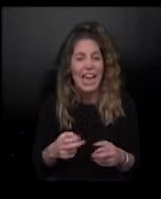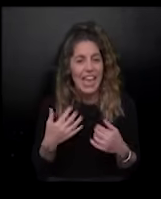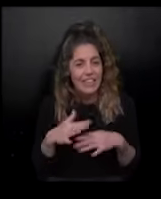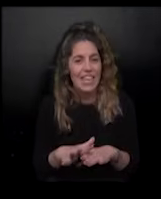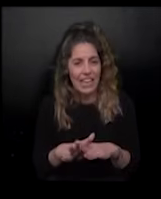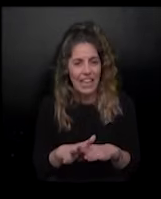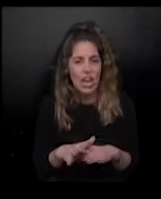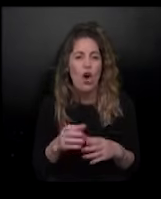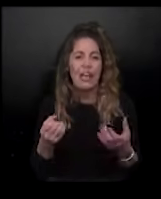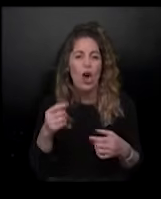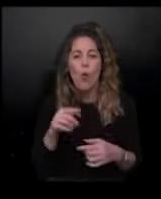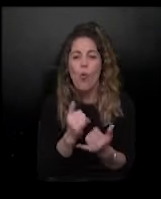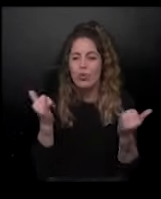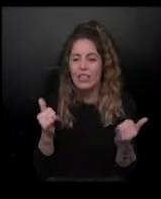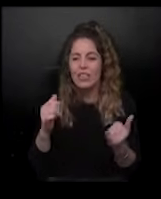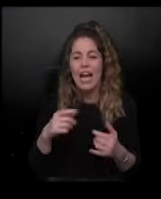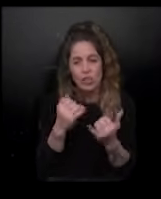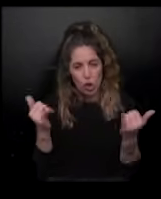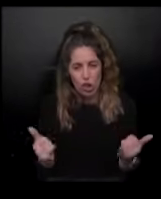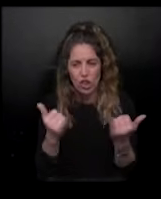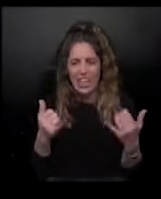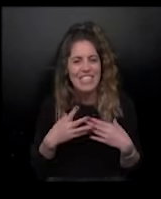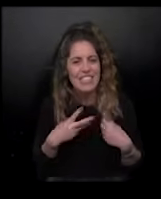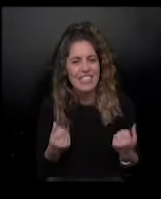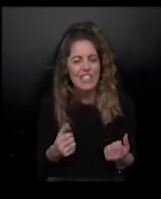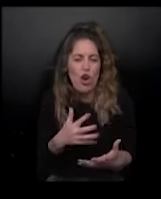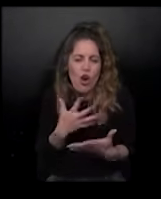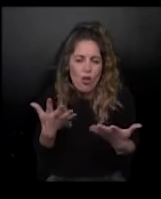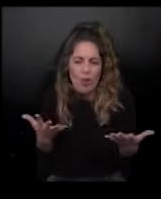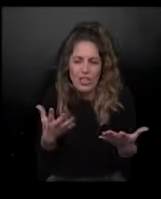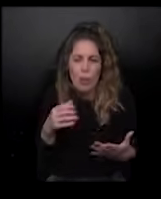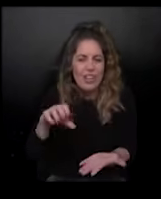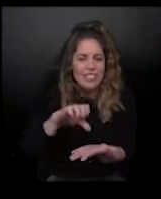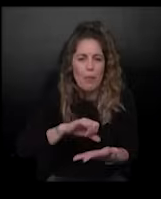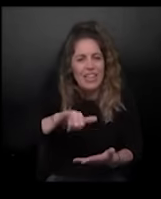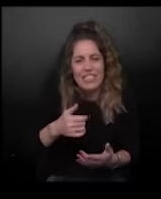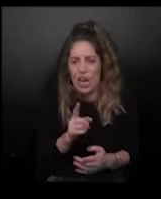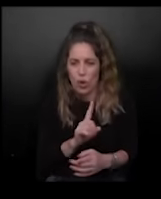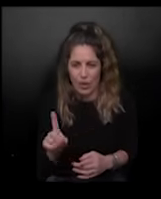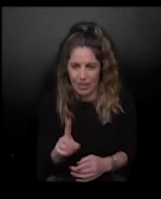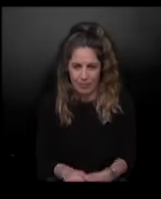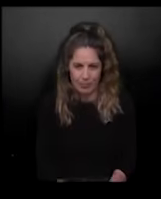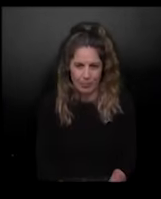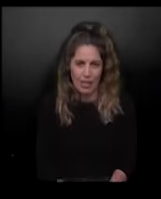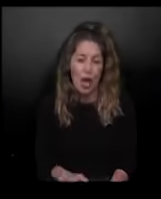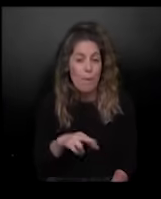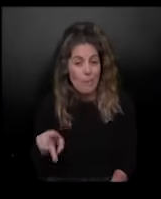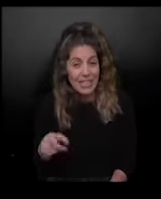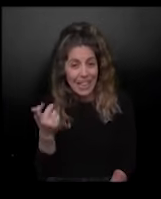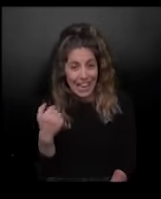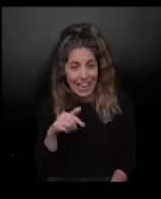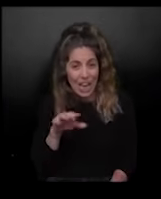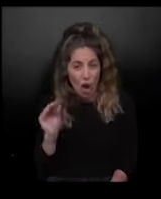parte de los que un día y luego otro se sintieron como por ese país que ya no era mientras que Aquel